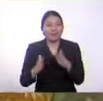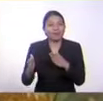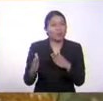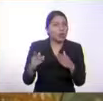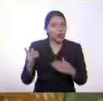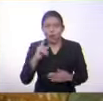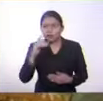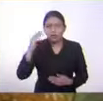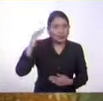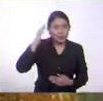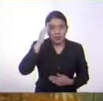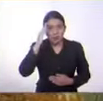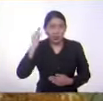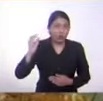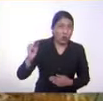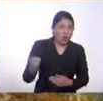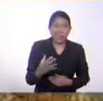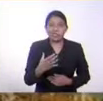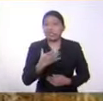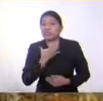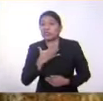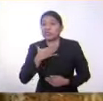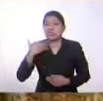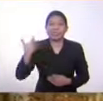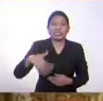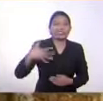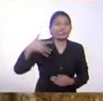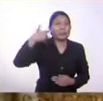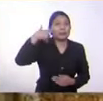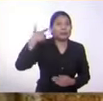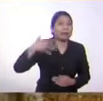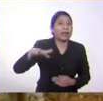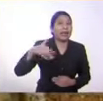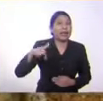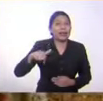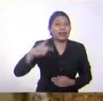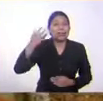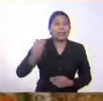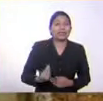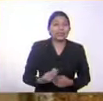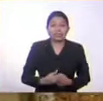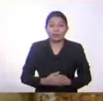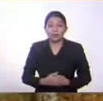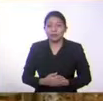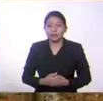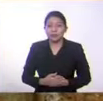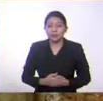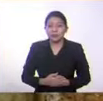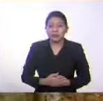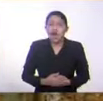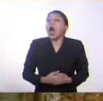saber que una nueva dificultad pondría en peligro la misión.